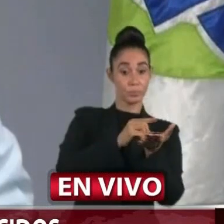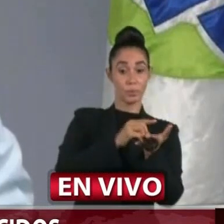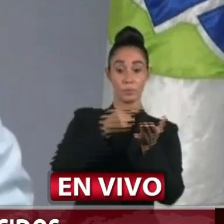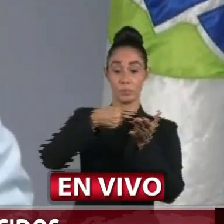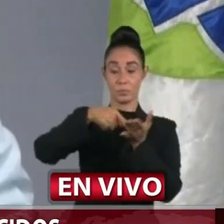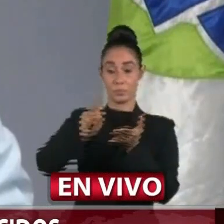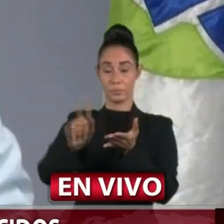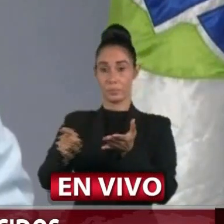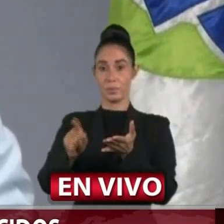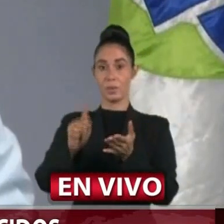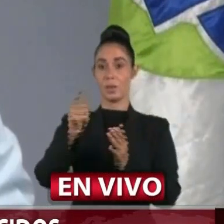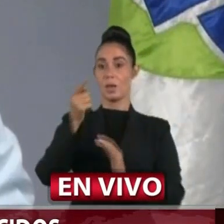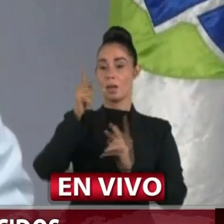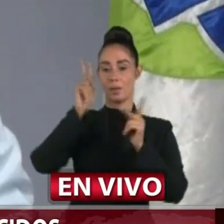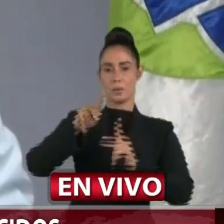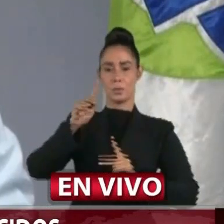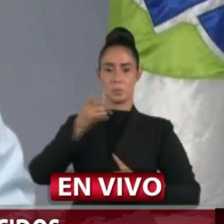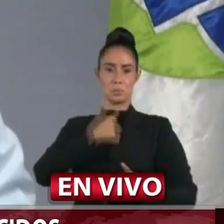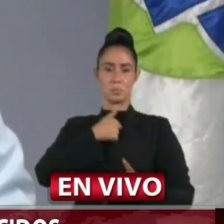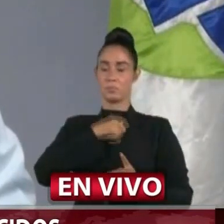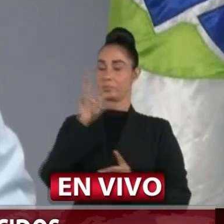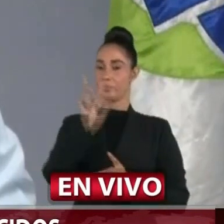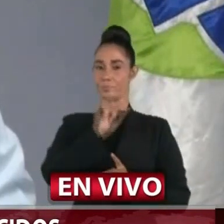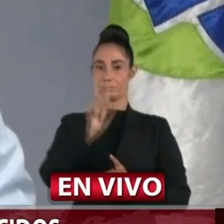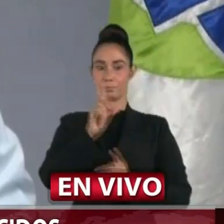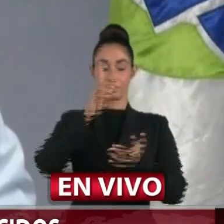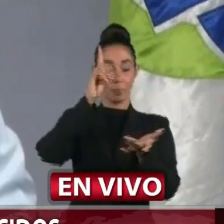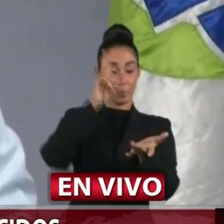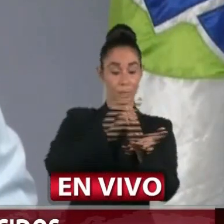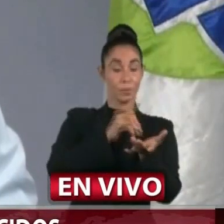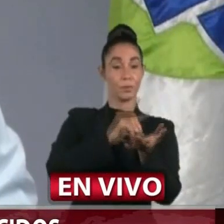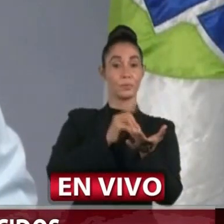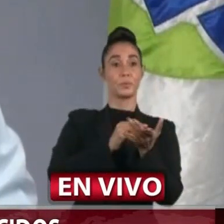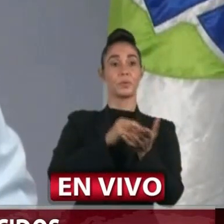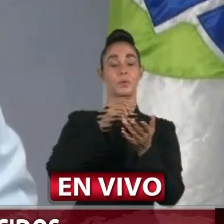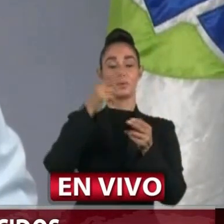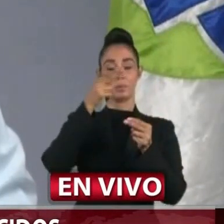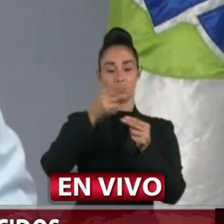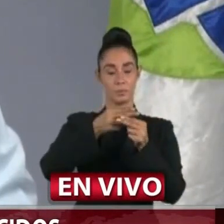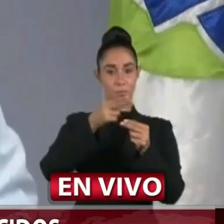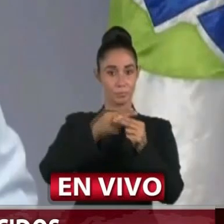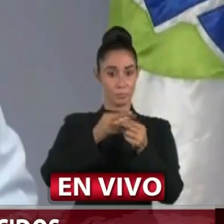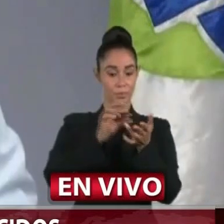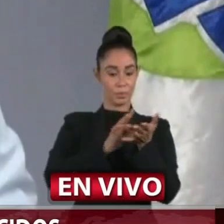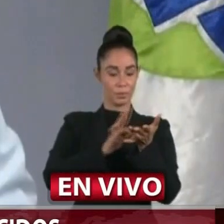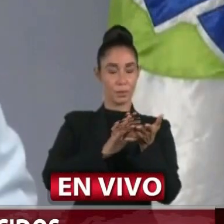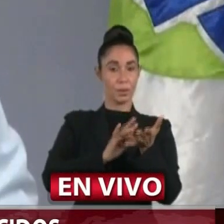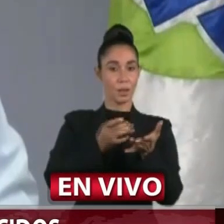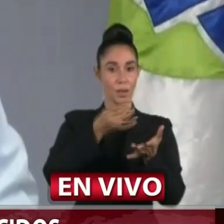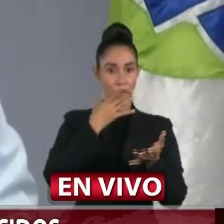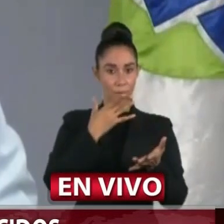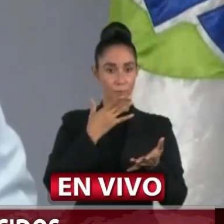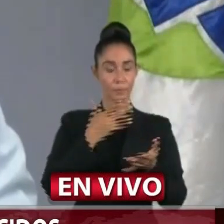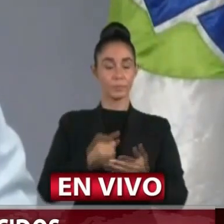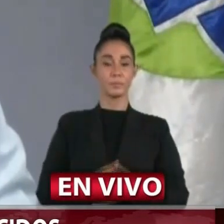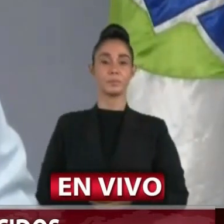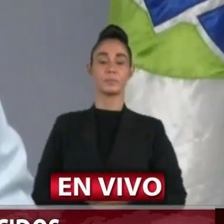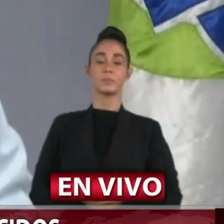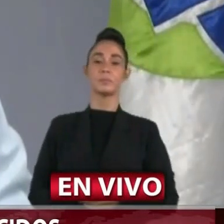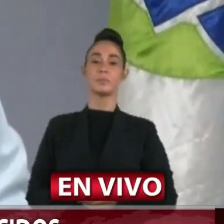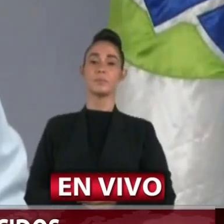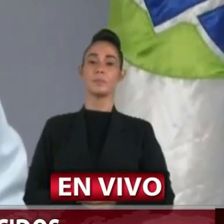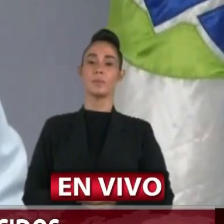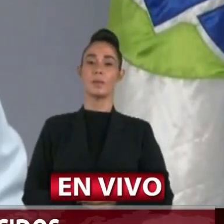puede llevar a cabo el manejo de la hidroxicloroquina, como acaba de establecer la FDA.